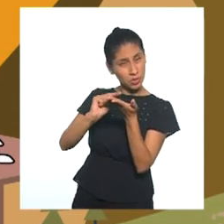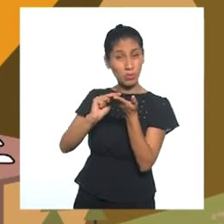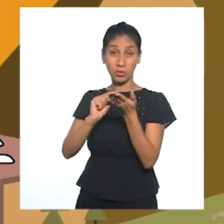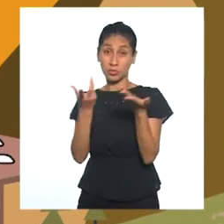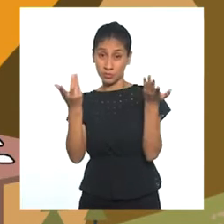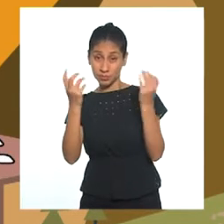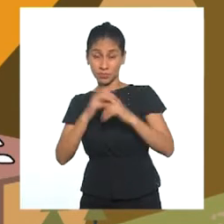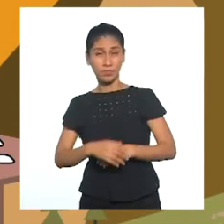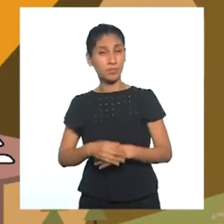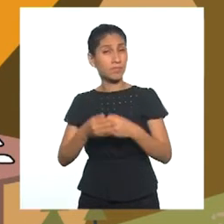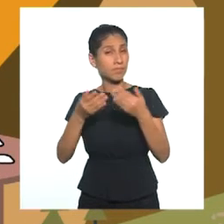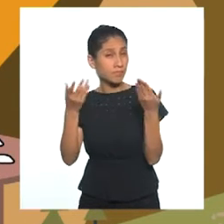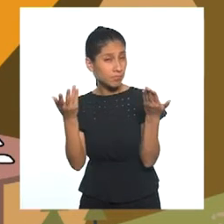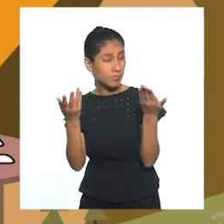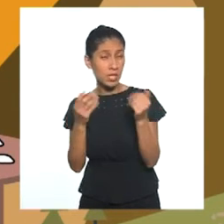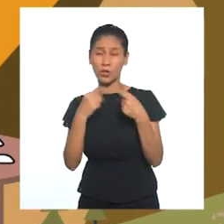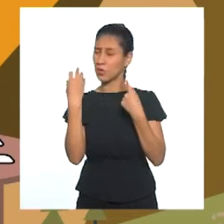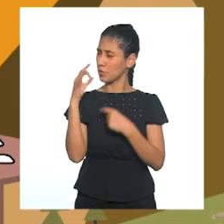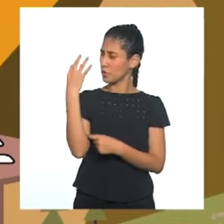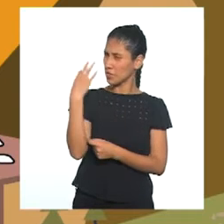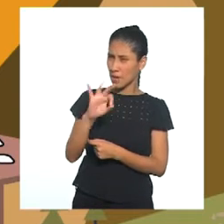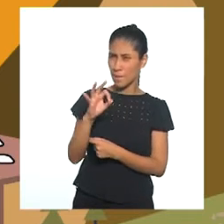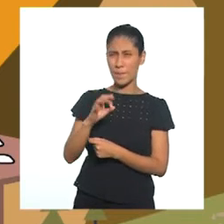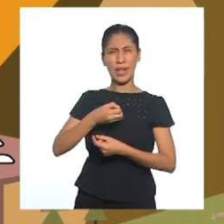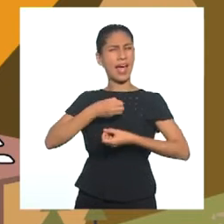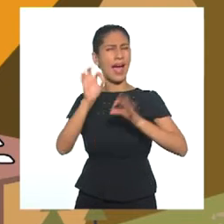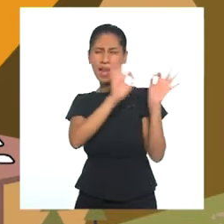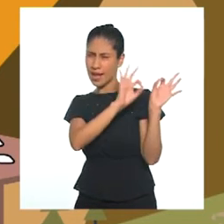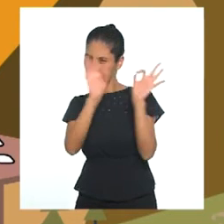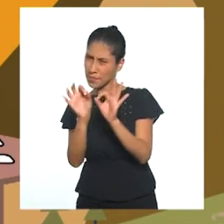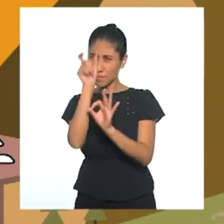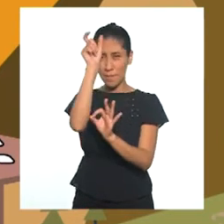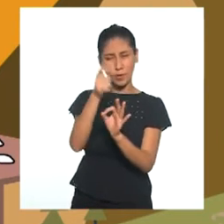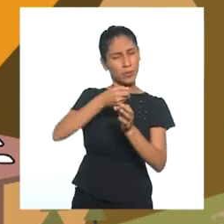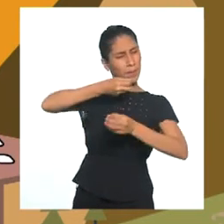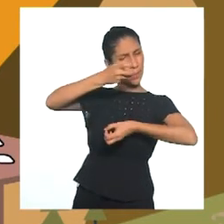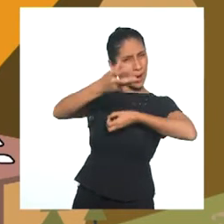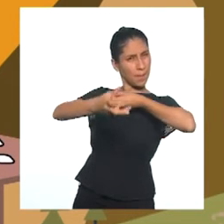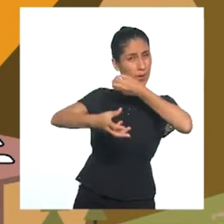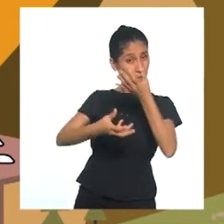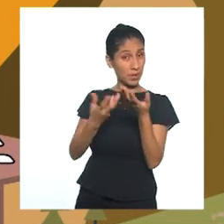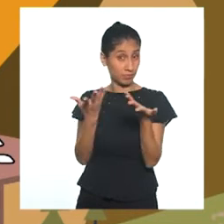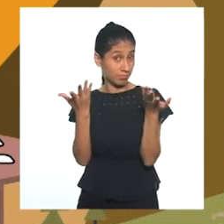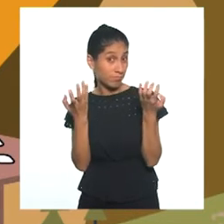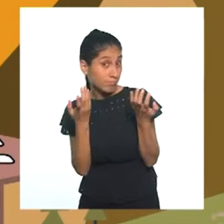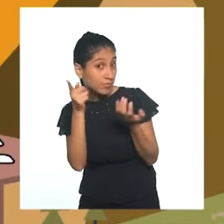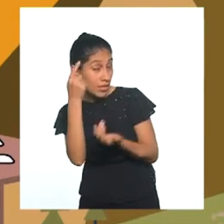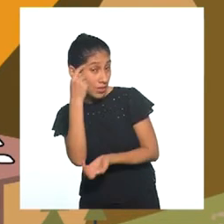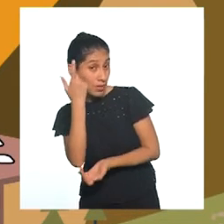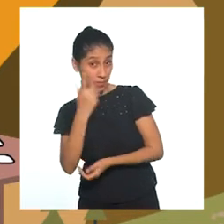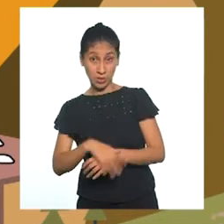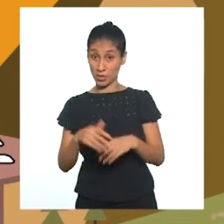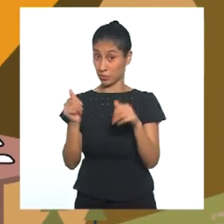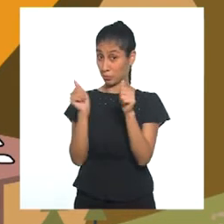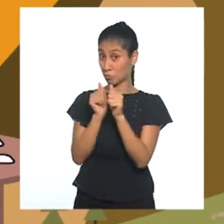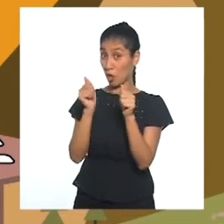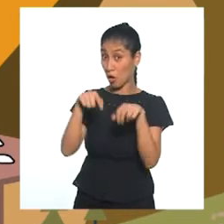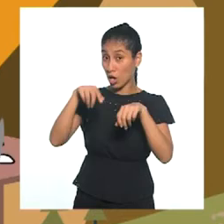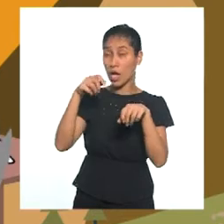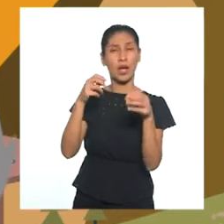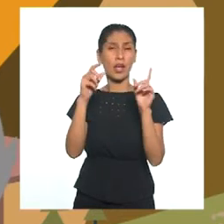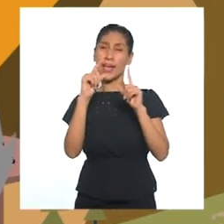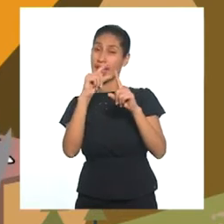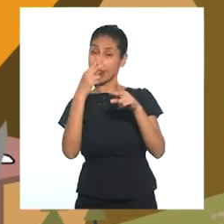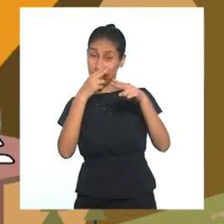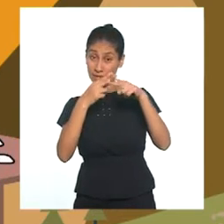sobrenombres. Pero siempre dirigiéndose a la misma persona. ¿Qué les parece si trabajamos modificando